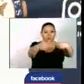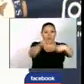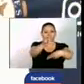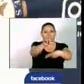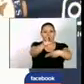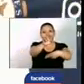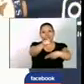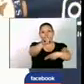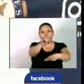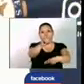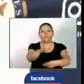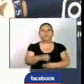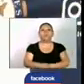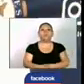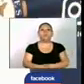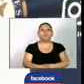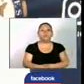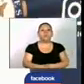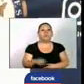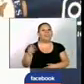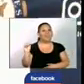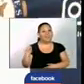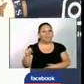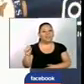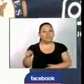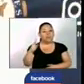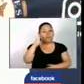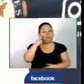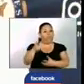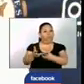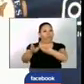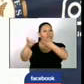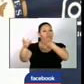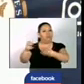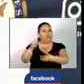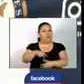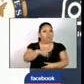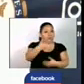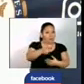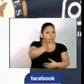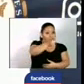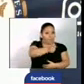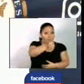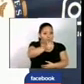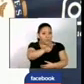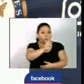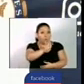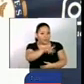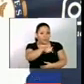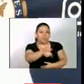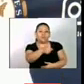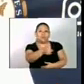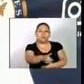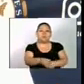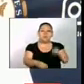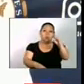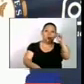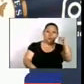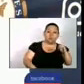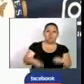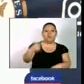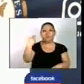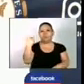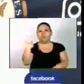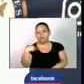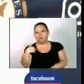Los números están levantando y están un poco más altos esos primeros cuatro meses de este año octubre noviembre